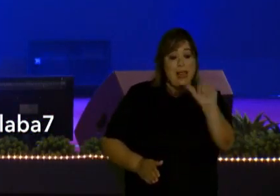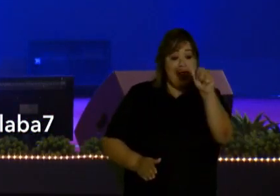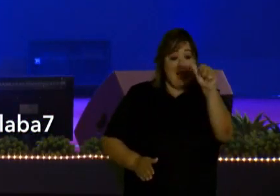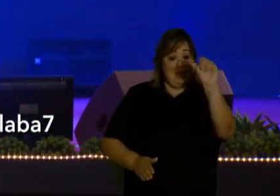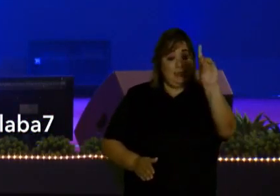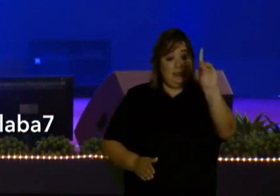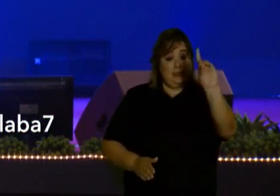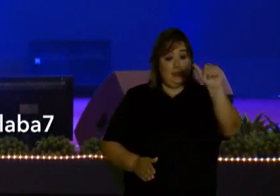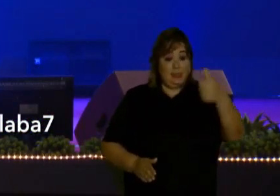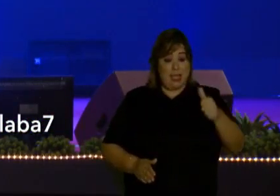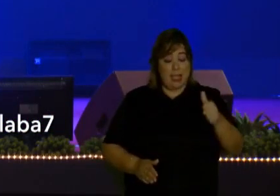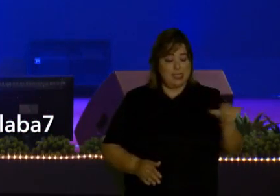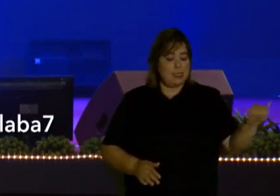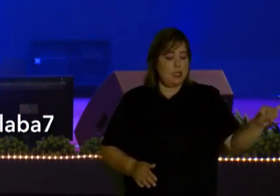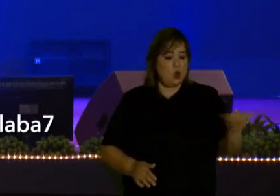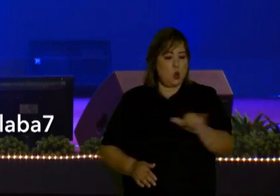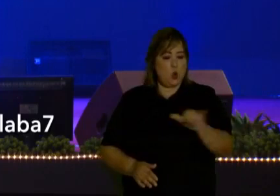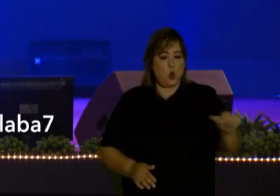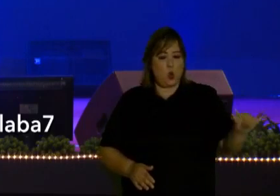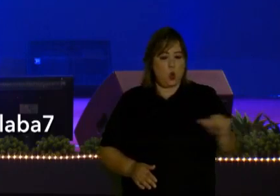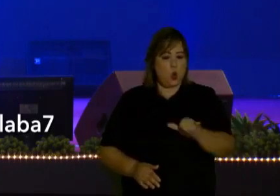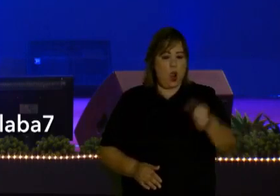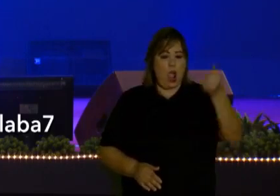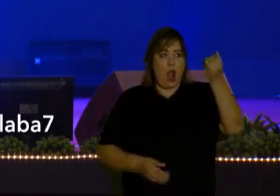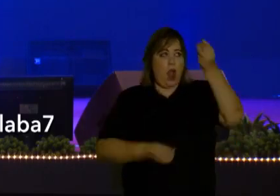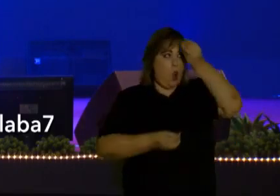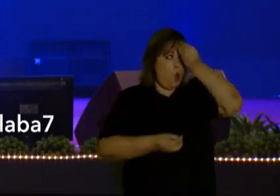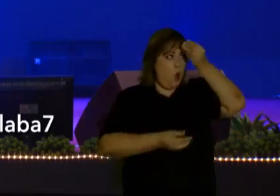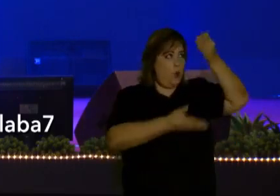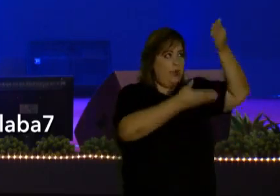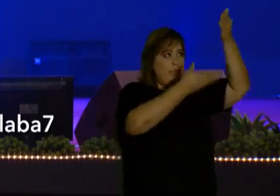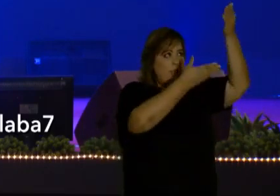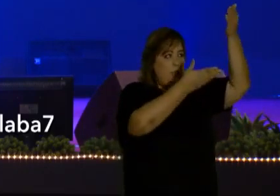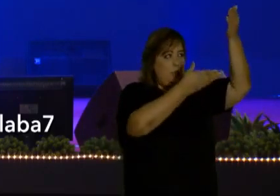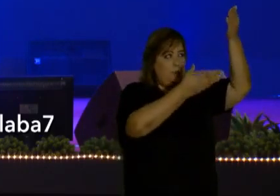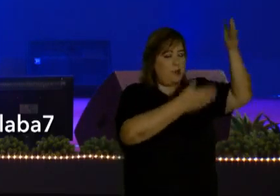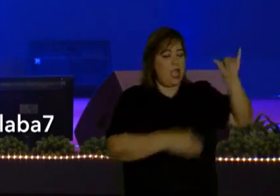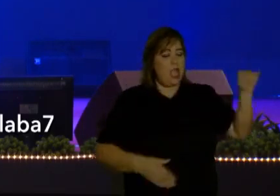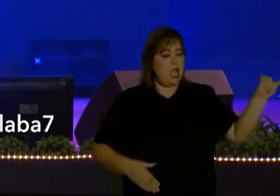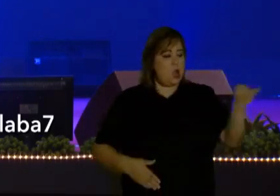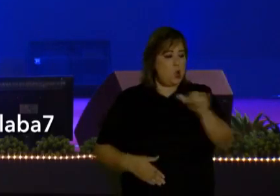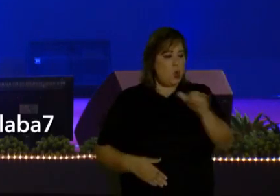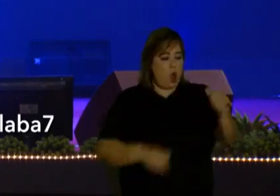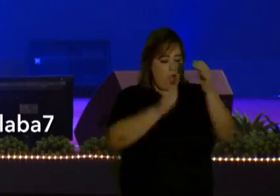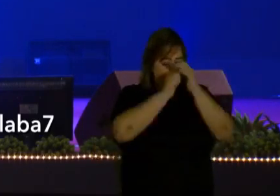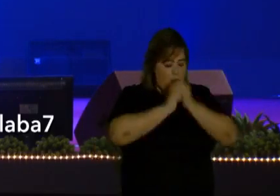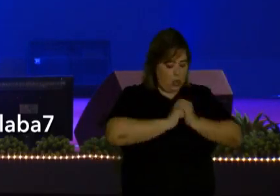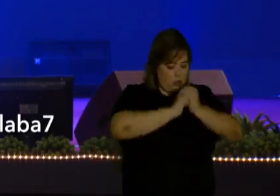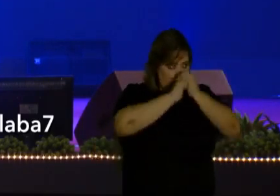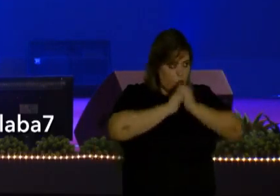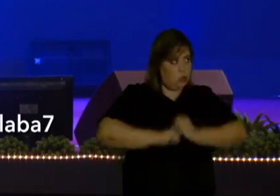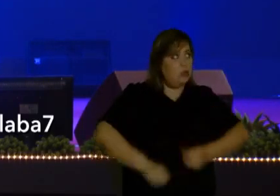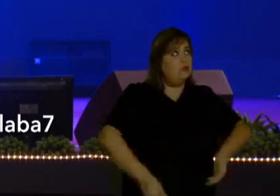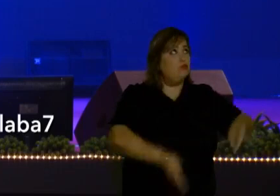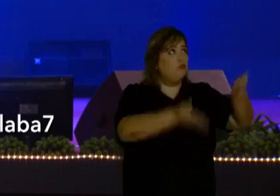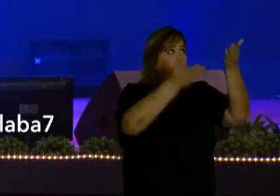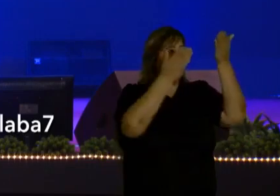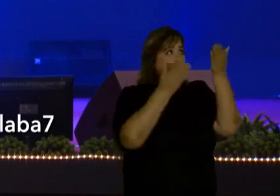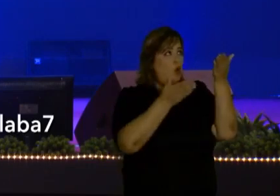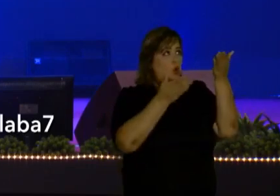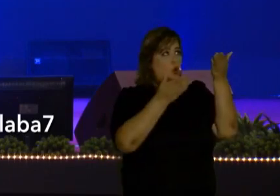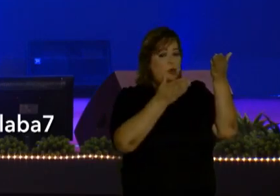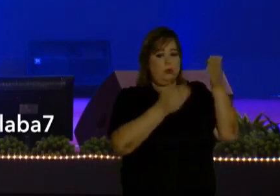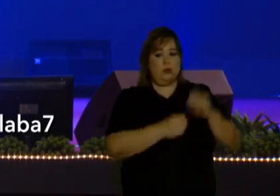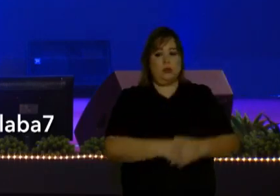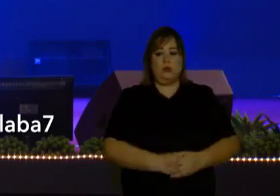tiene que ver con autoridad. La ofrenda es sacrificio, adoración. Y tu obediencia y tu sacrificio deben estar a la